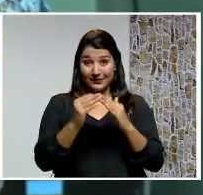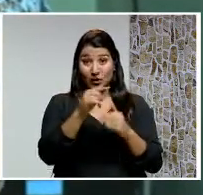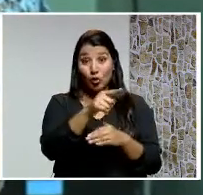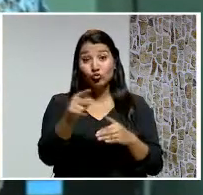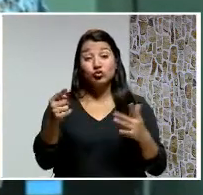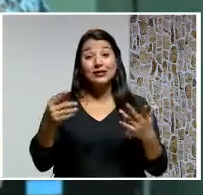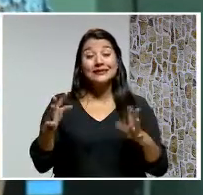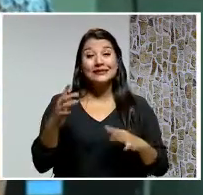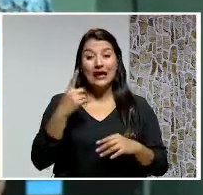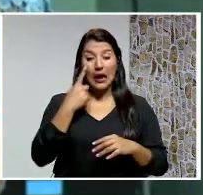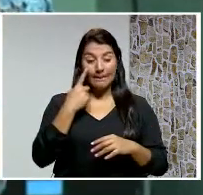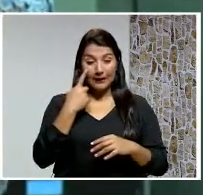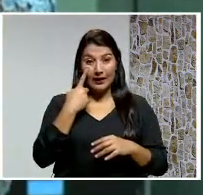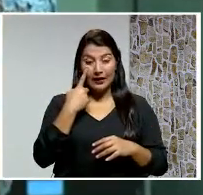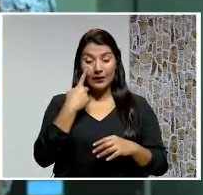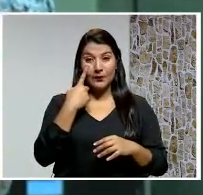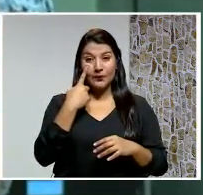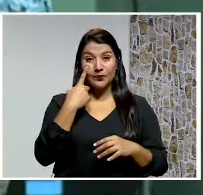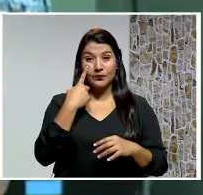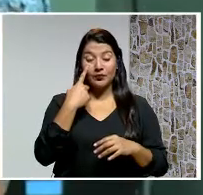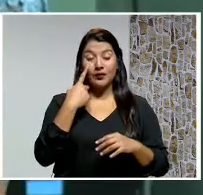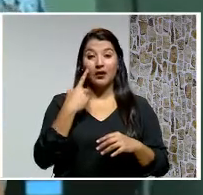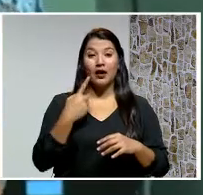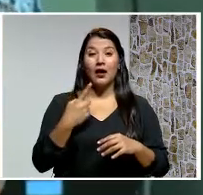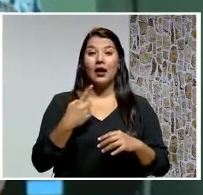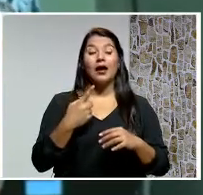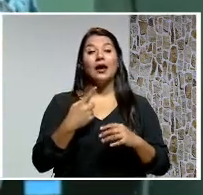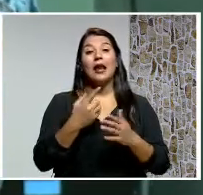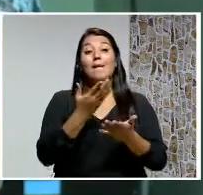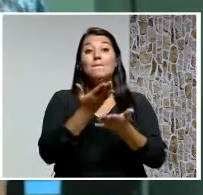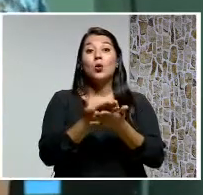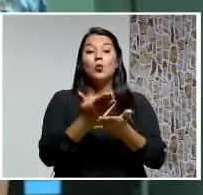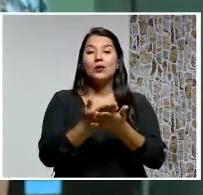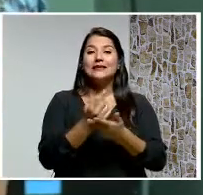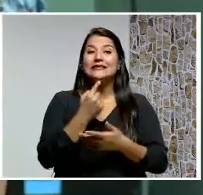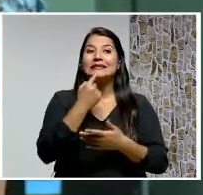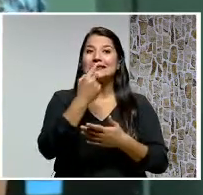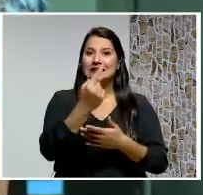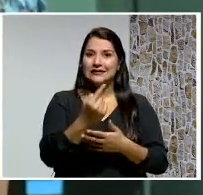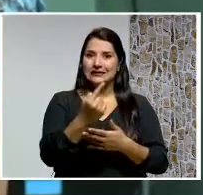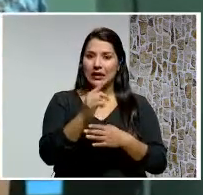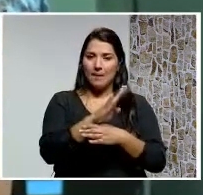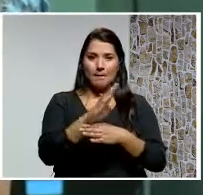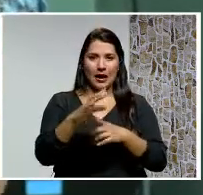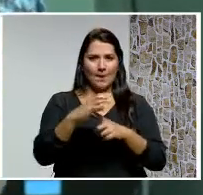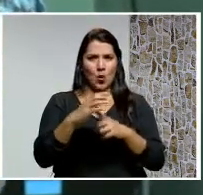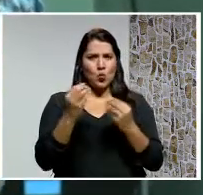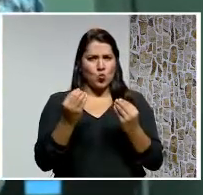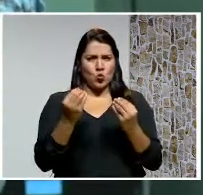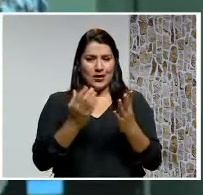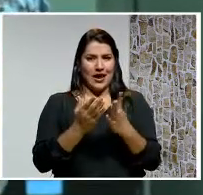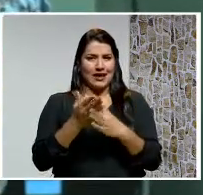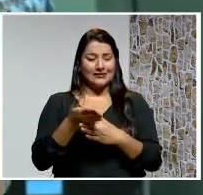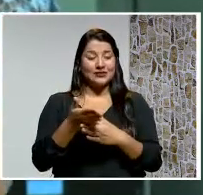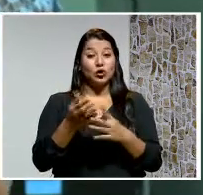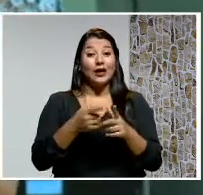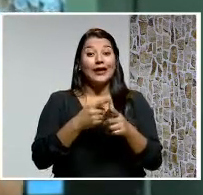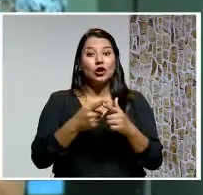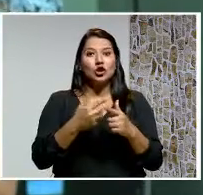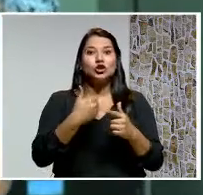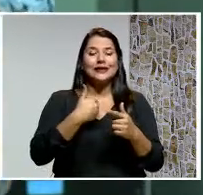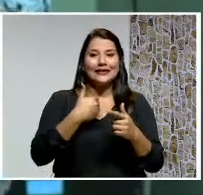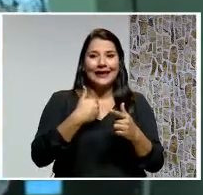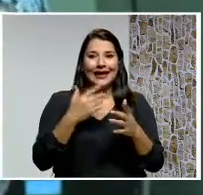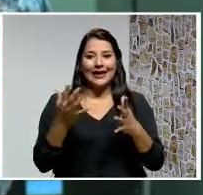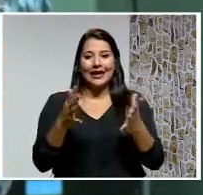el esquema, el instrumento que ha planteado el Banco Popular es sumamente asequible. Tiene esa combinación de